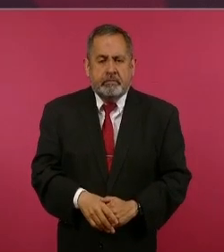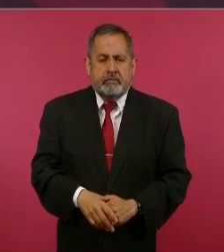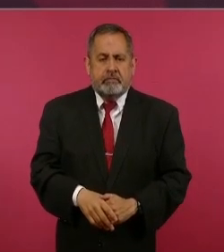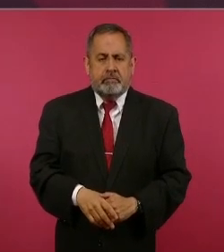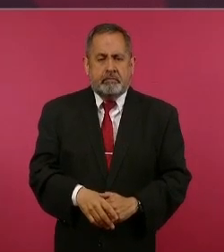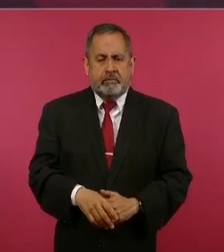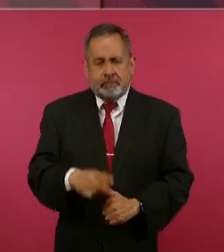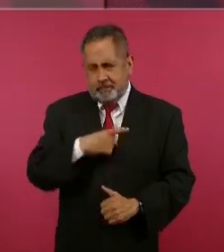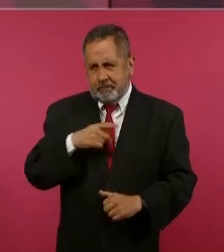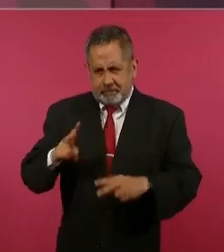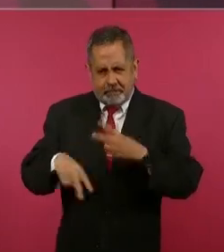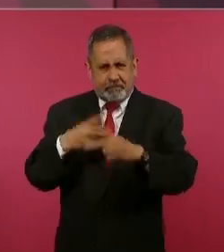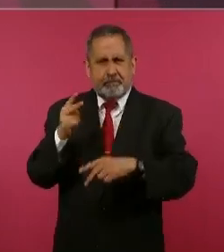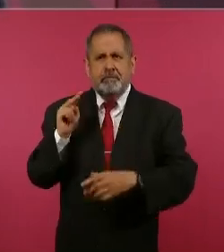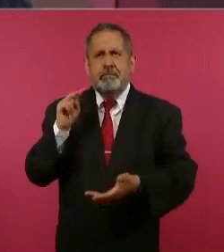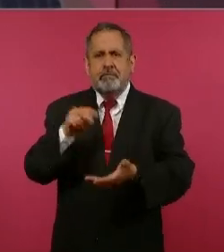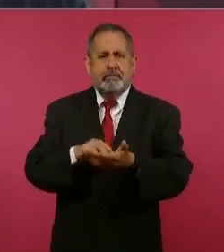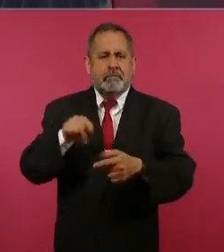Tengo que ir